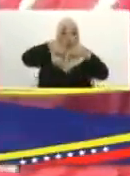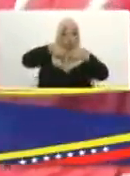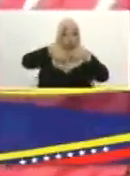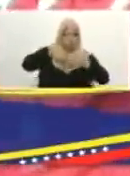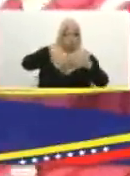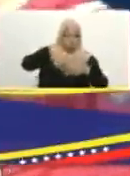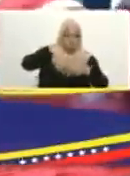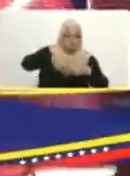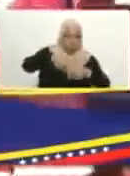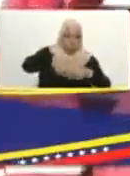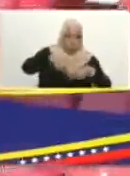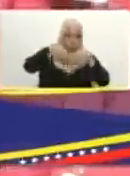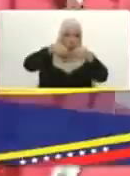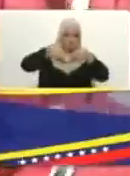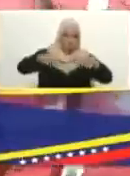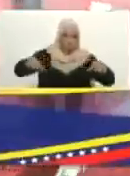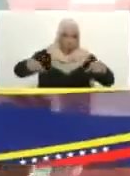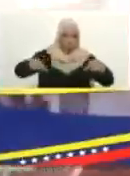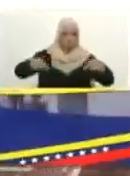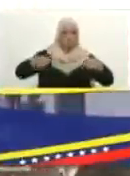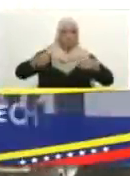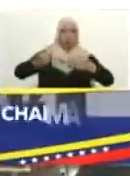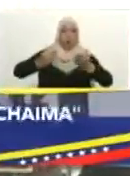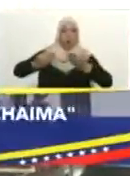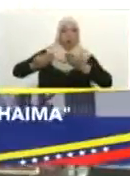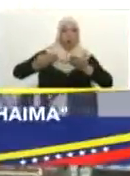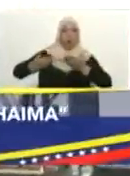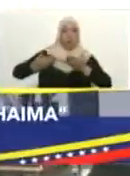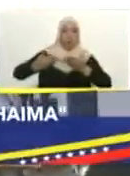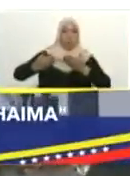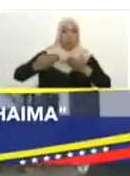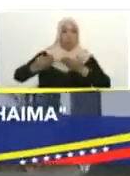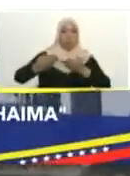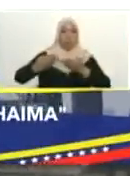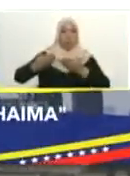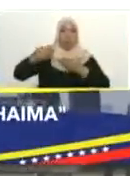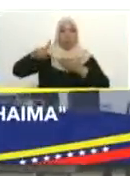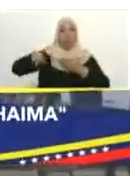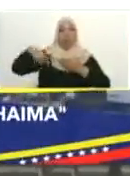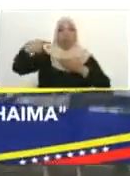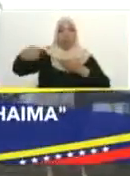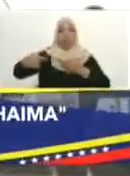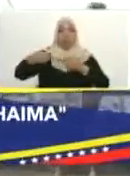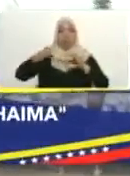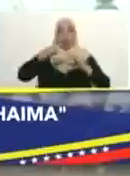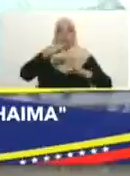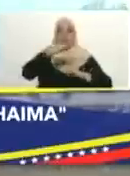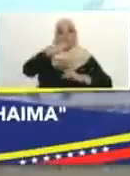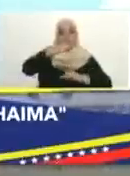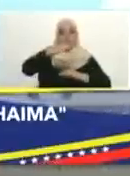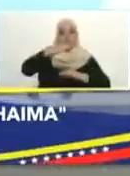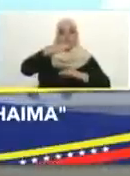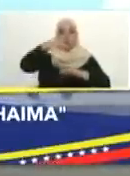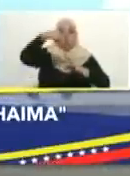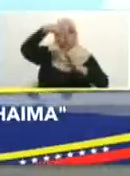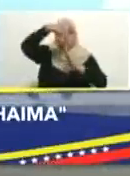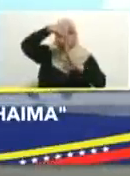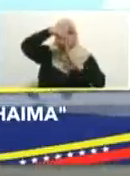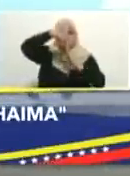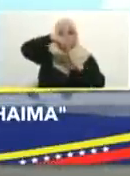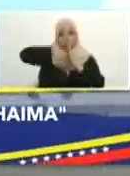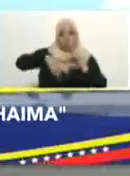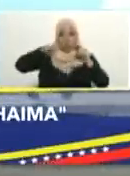cual hacemos los servicios después de perforado el pozo, bajar la completación de